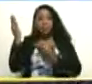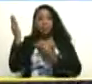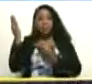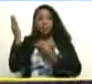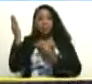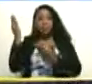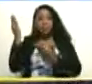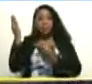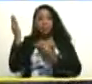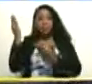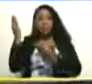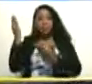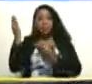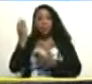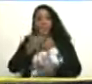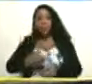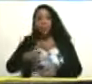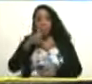de la República Bolivariana